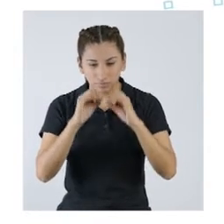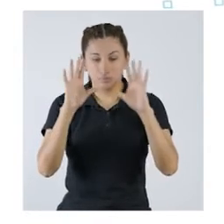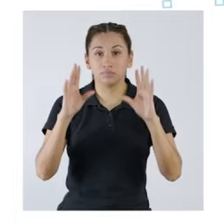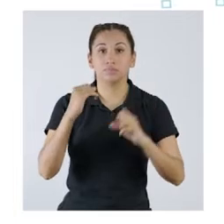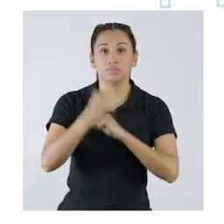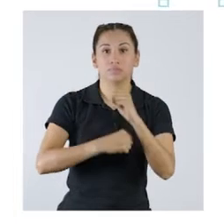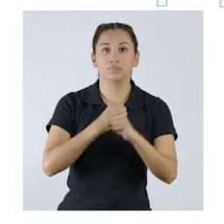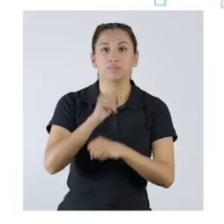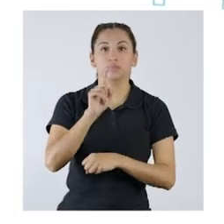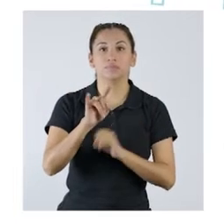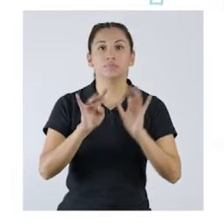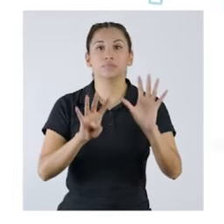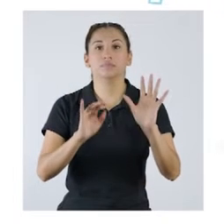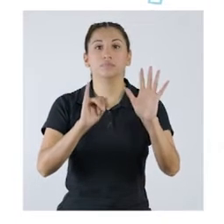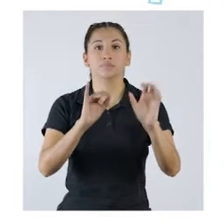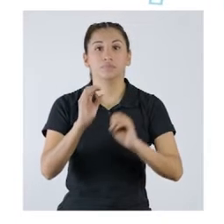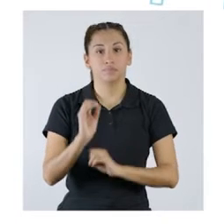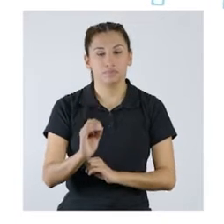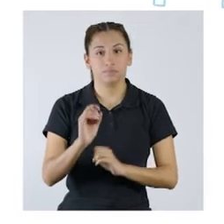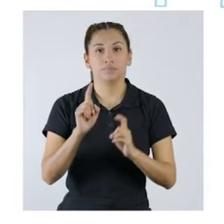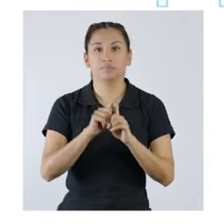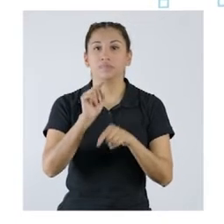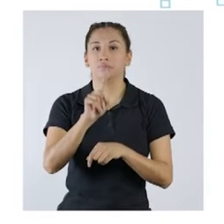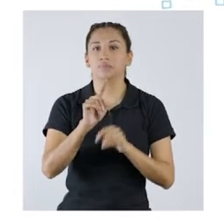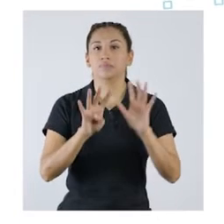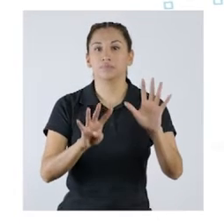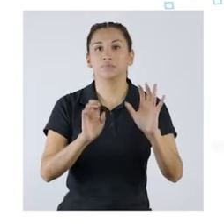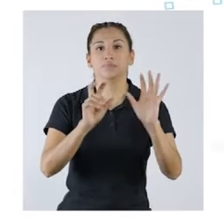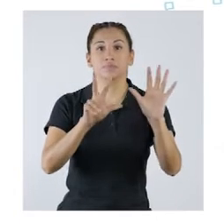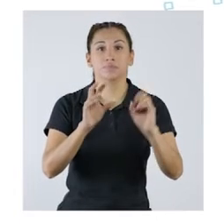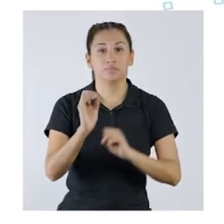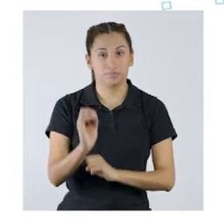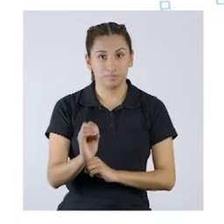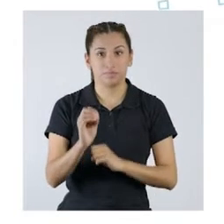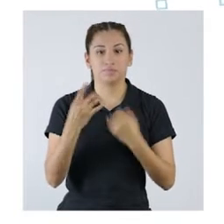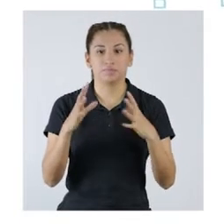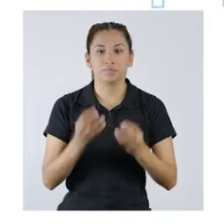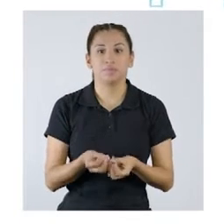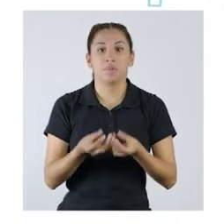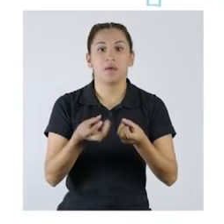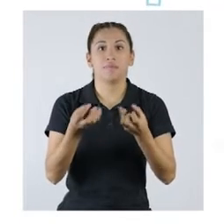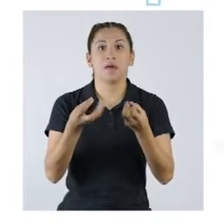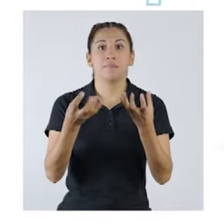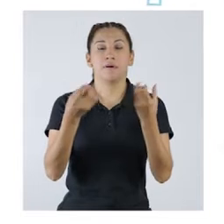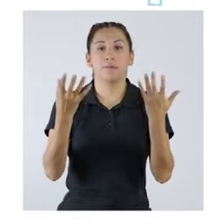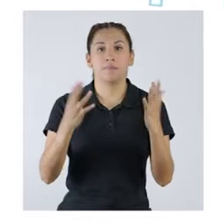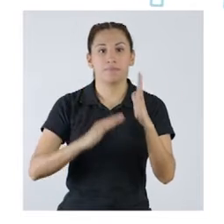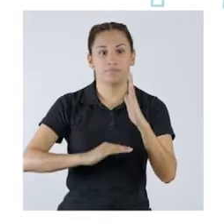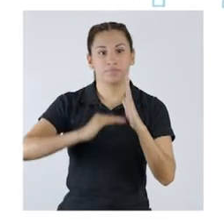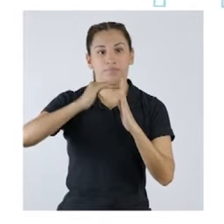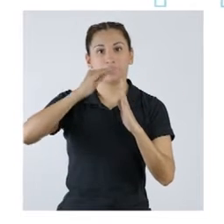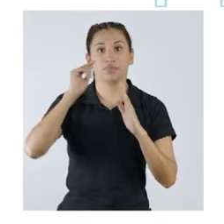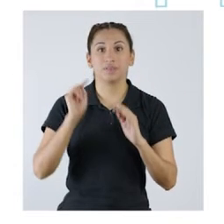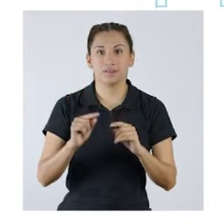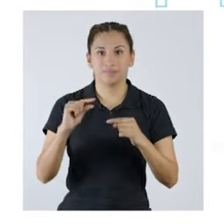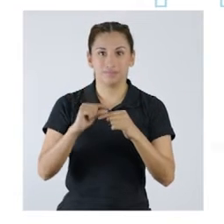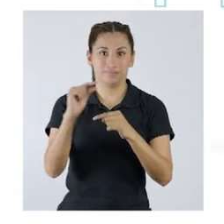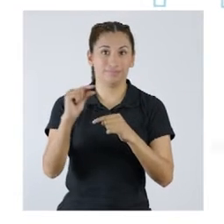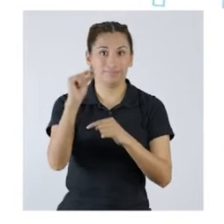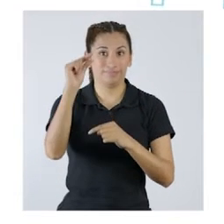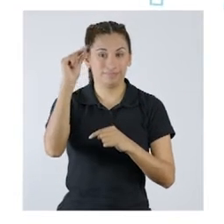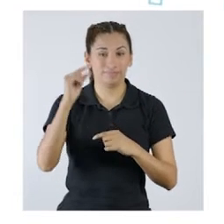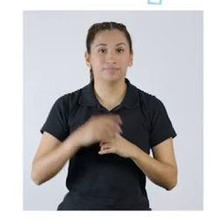en los años 1960 y 1980 incrementaron los niveles de este gas de